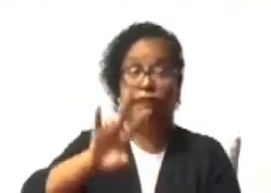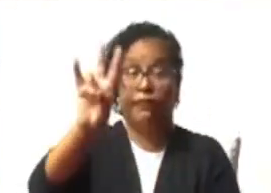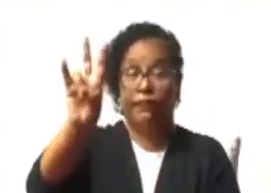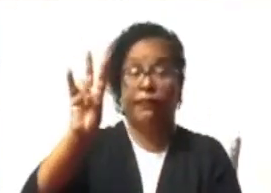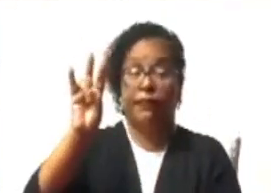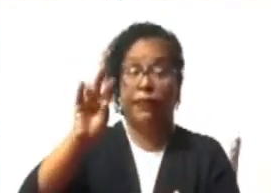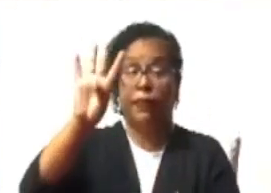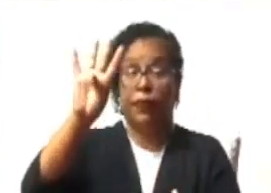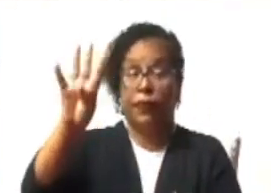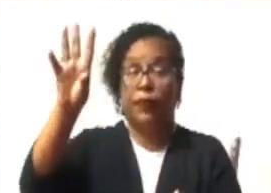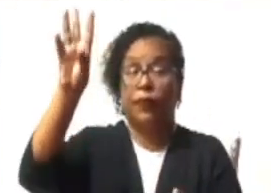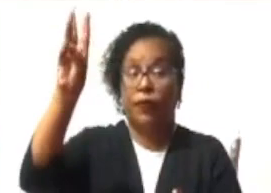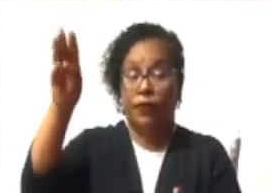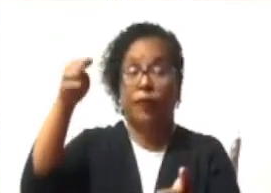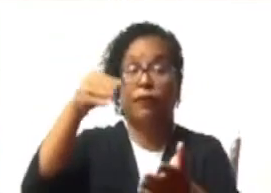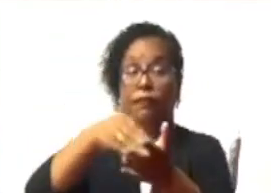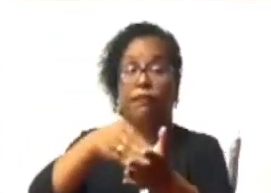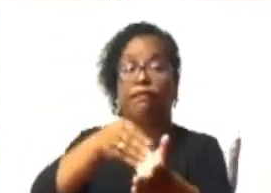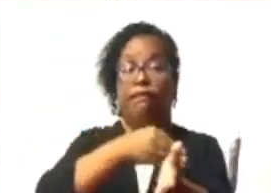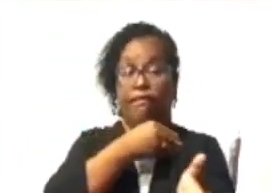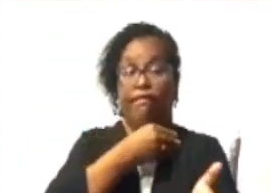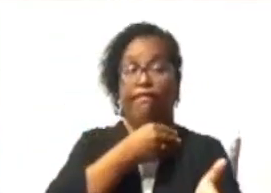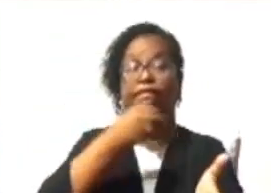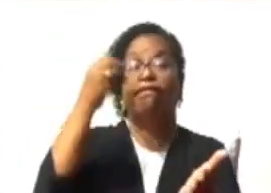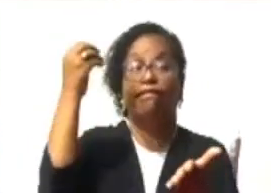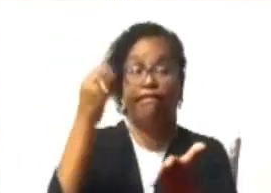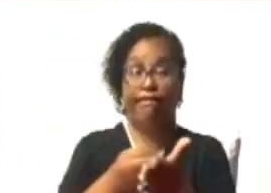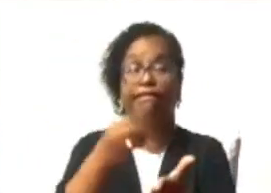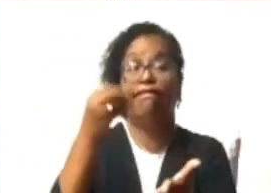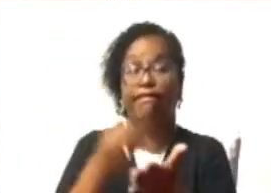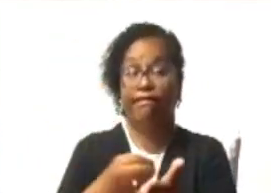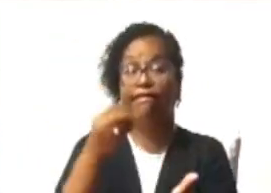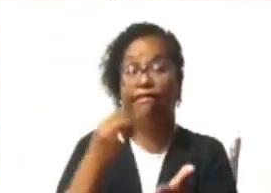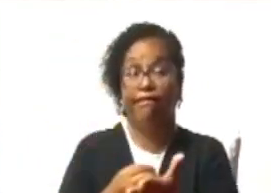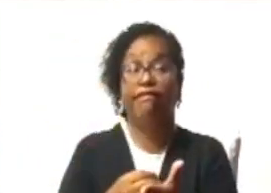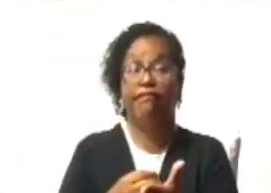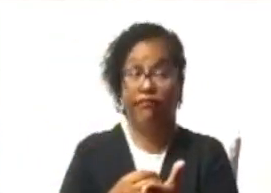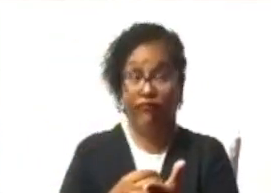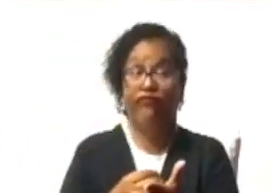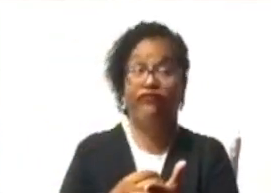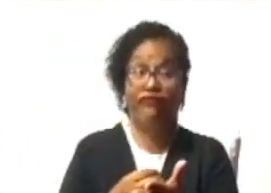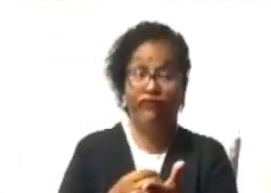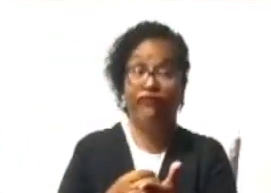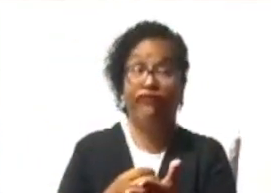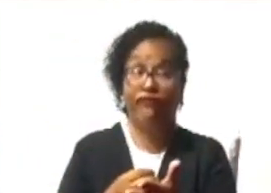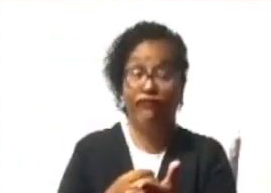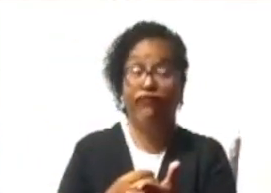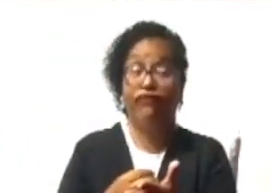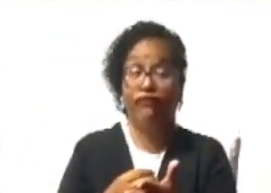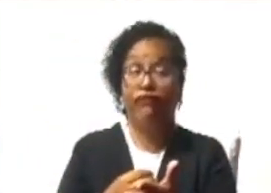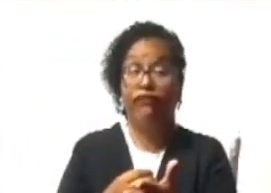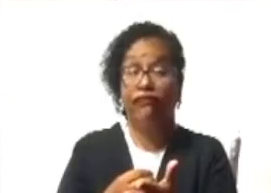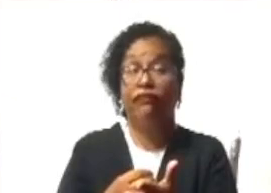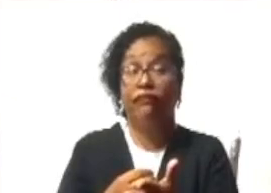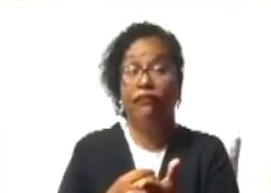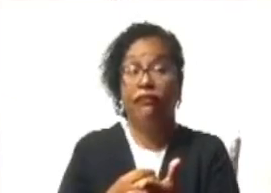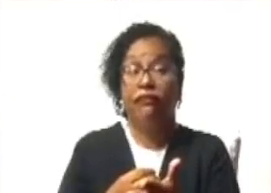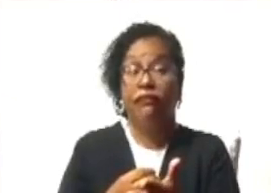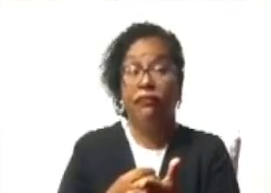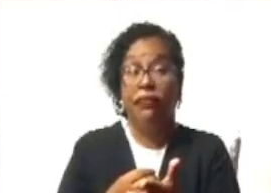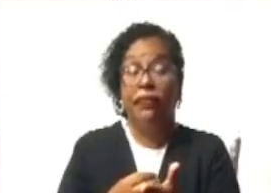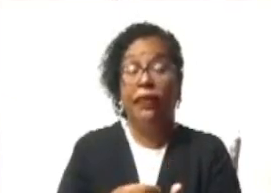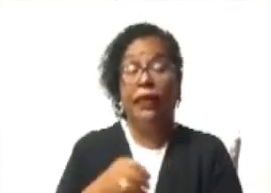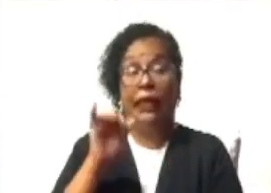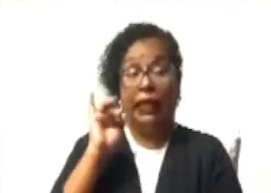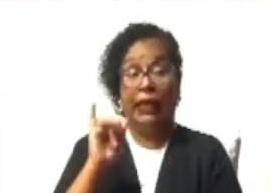46.794 millones de pesos. Esto es algo creíble y luce ser una estrategia